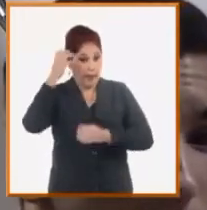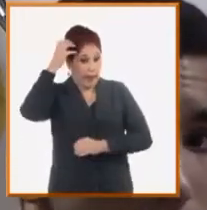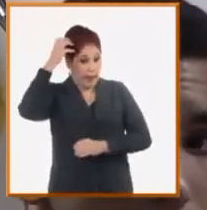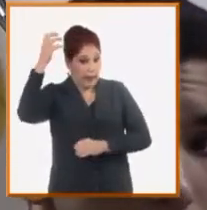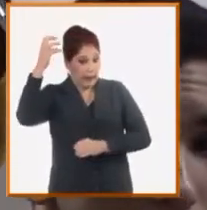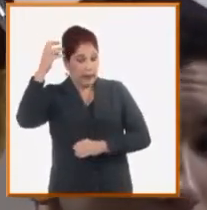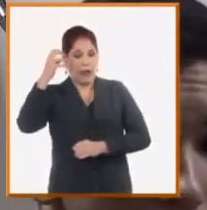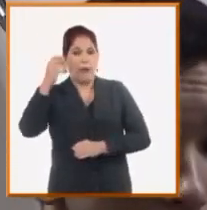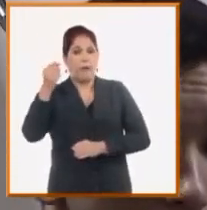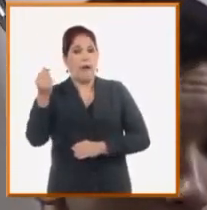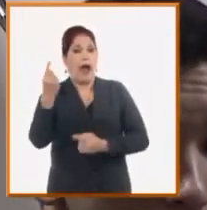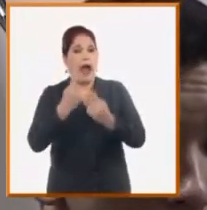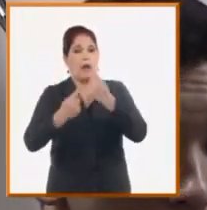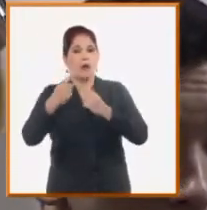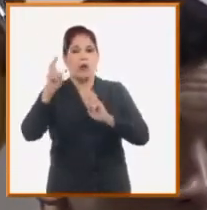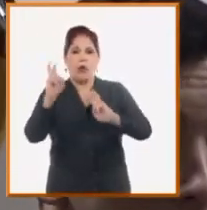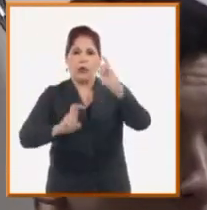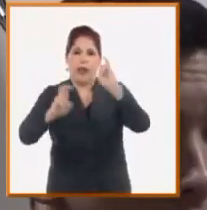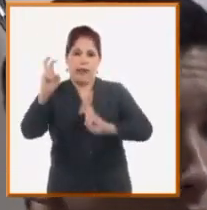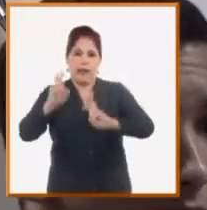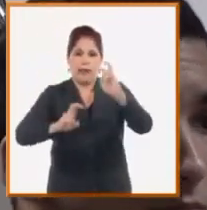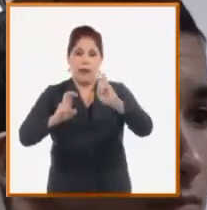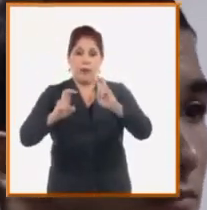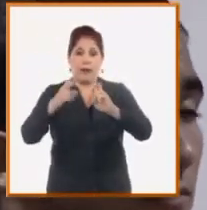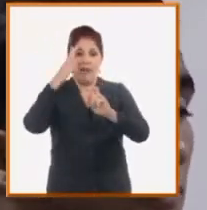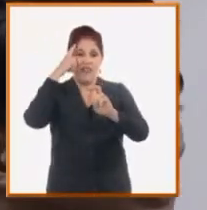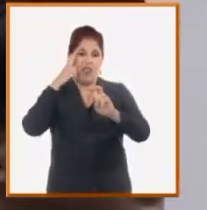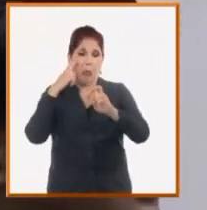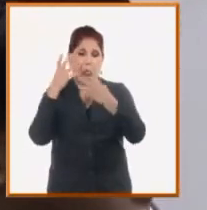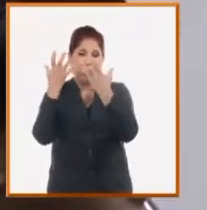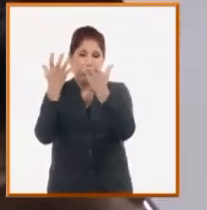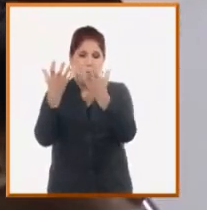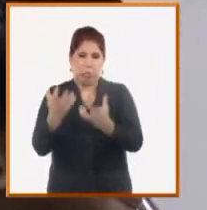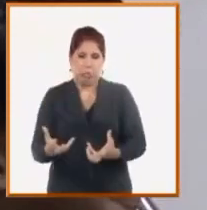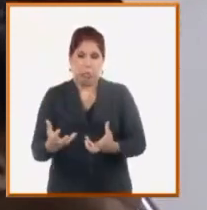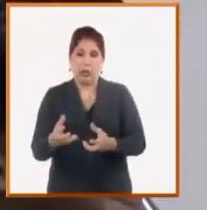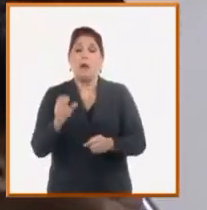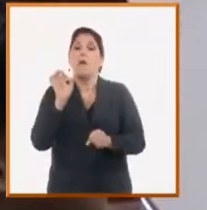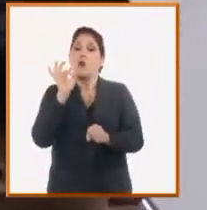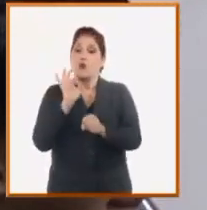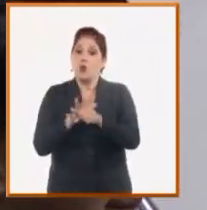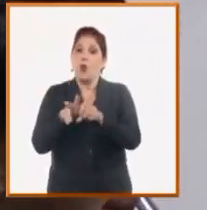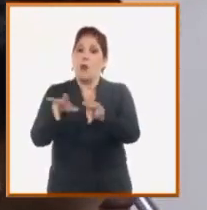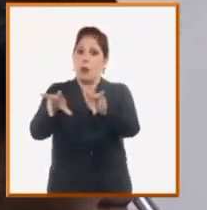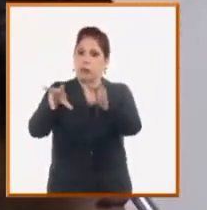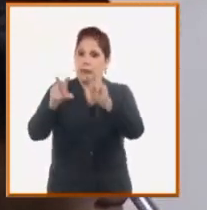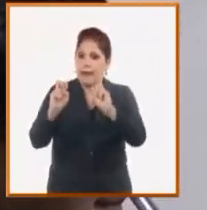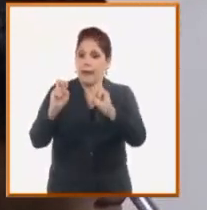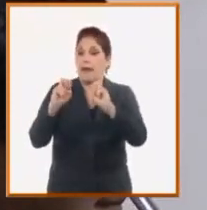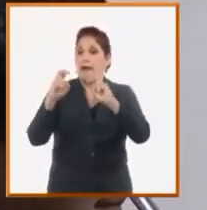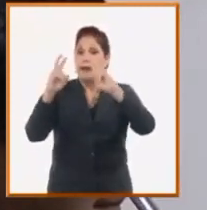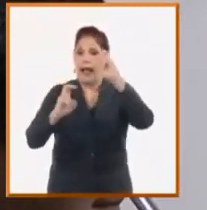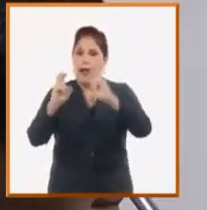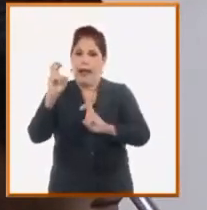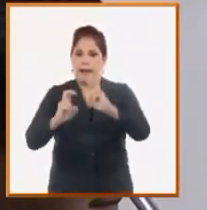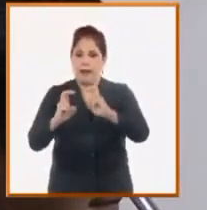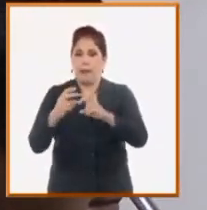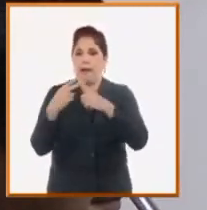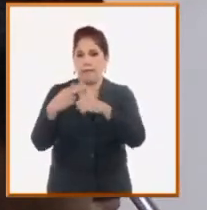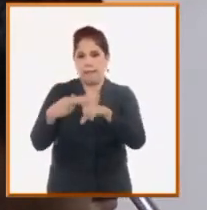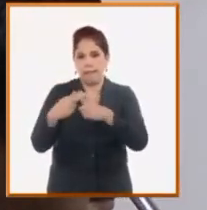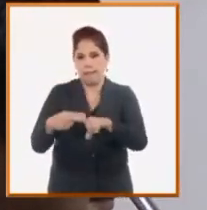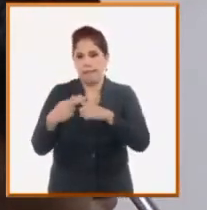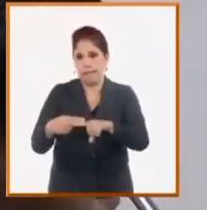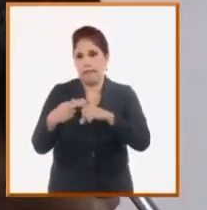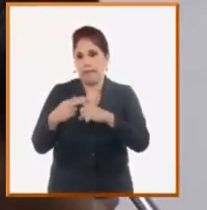poder recuperar algunos talleres nuestros. Esto tributaría de forma fundamental al desarrollo de la empresa estatal socialista,